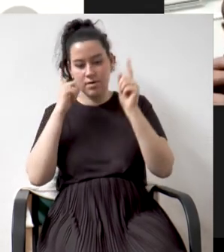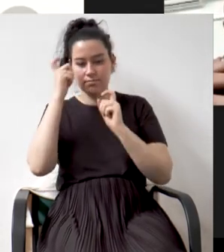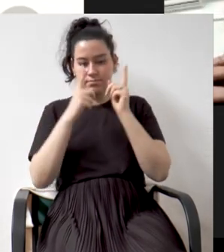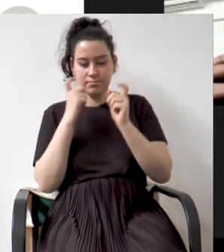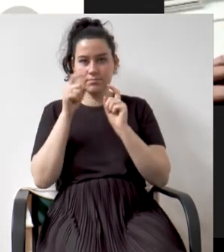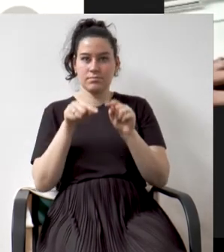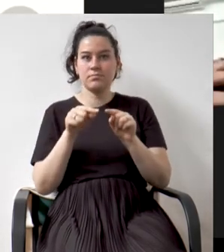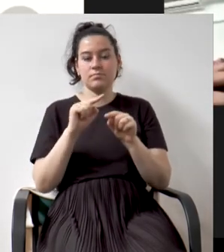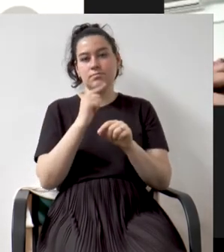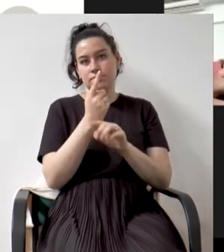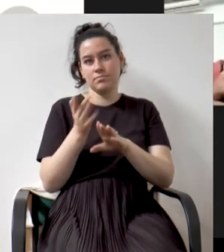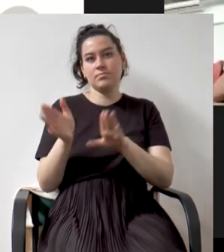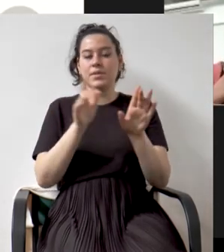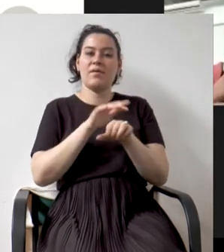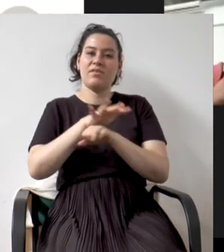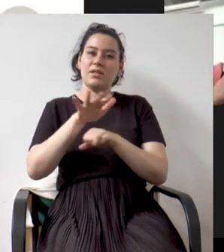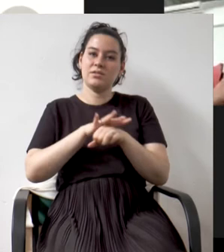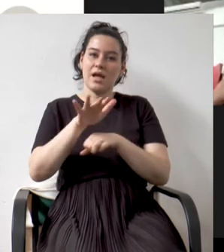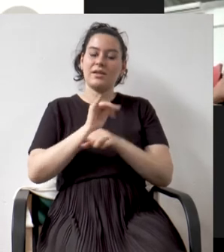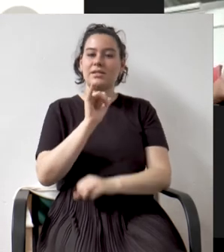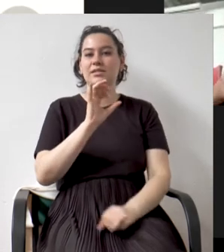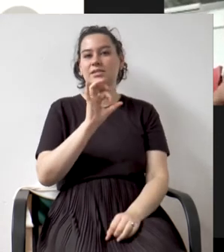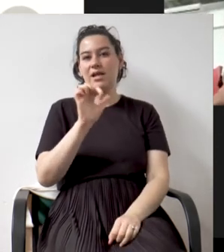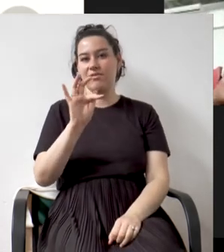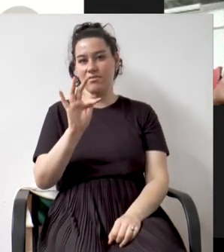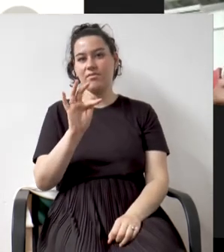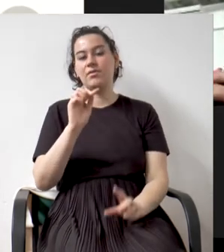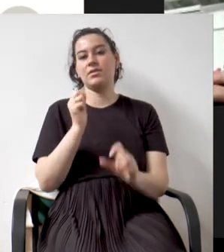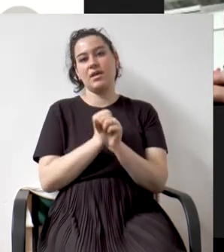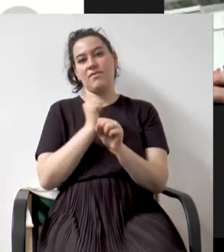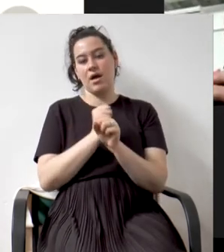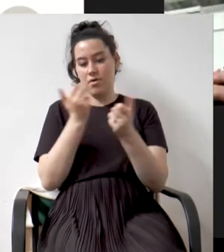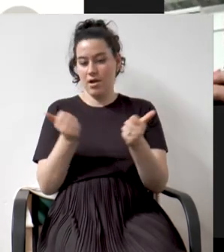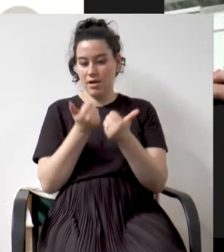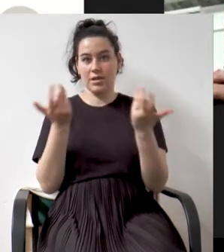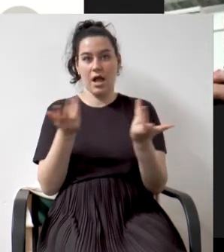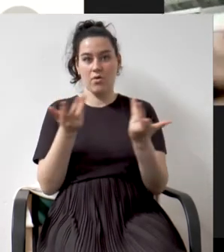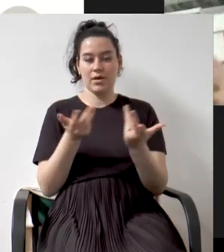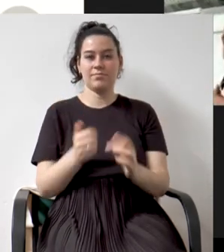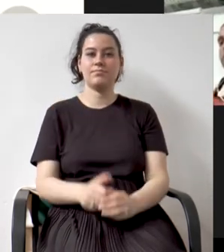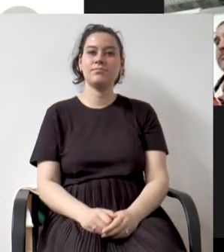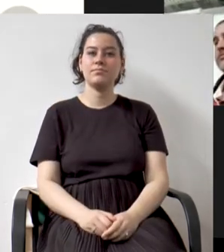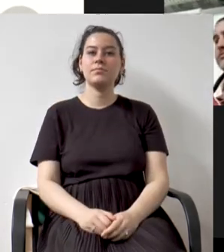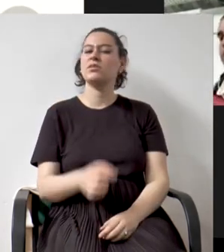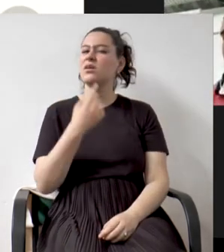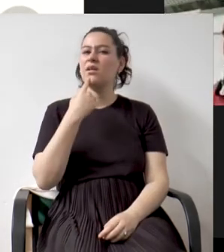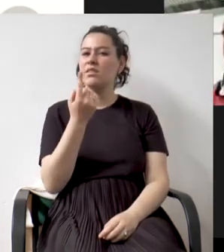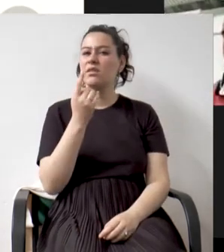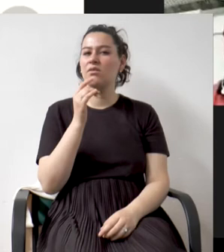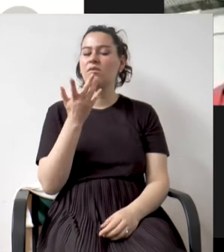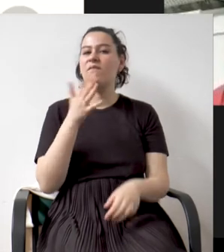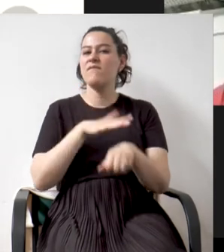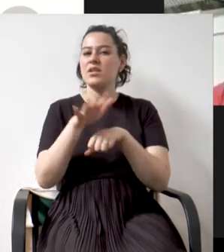Eso es bueno. También felicitar al ISEF en el trabajo que está haciendo. Y cuando me refiero al trabajo que está haciendo,